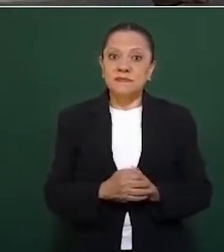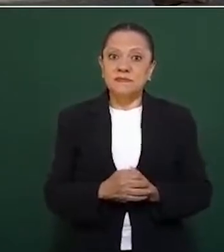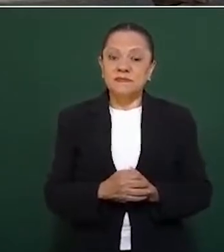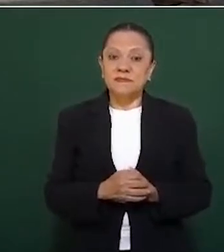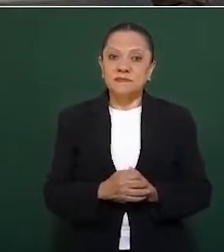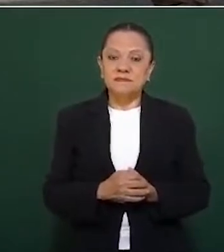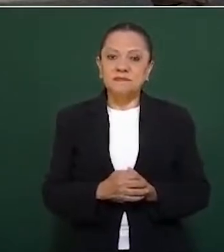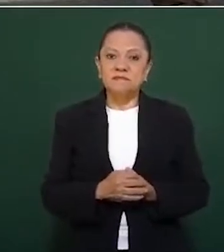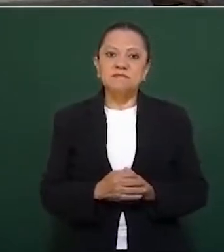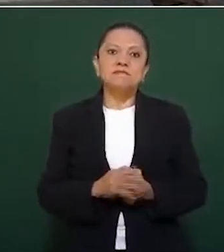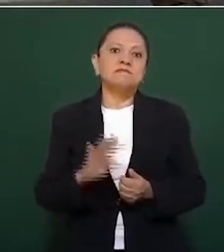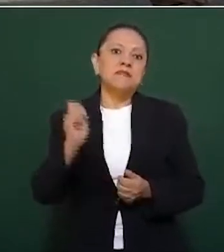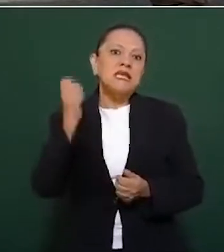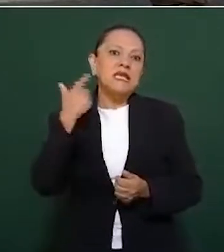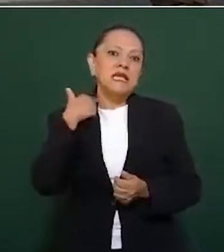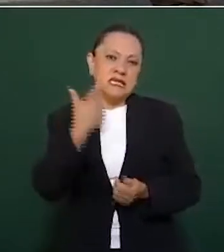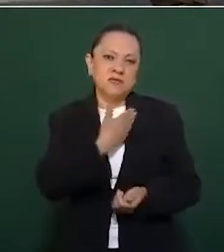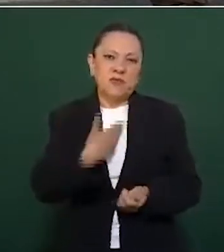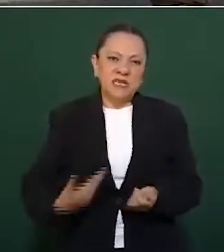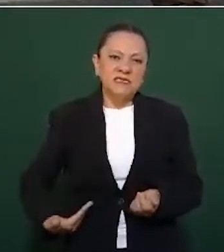. El expresidente Calderón